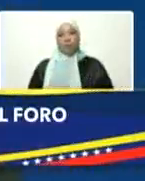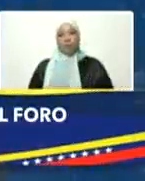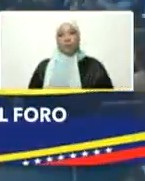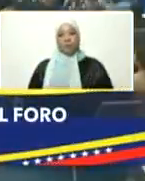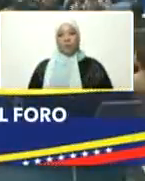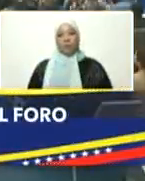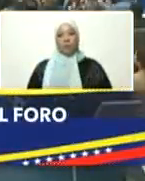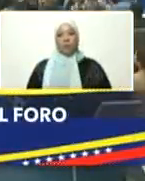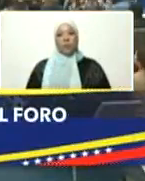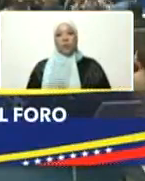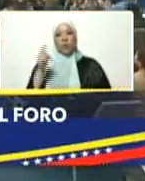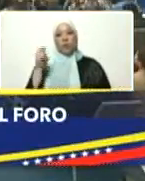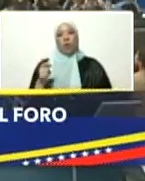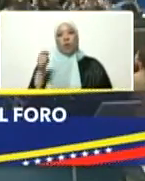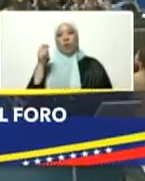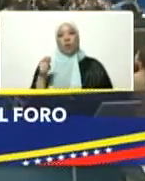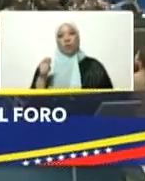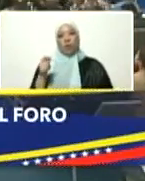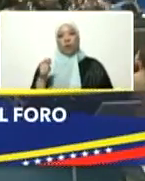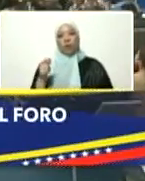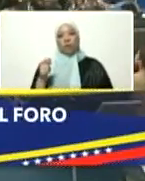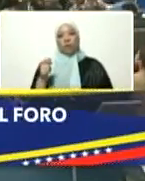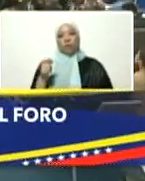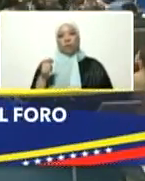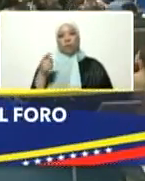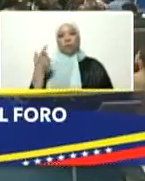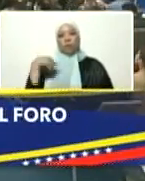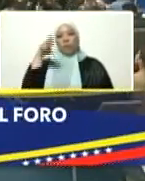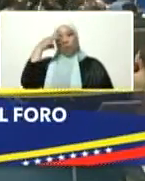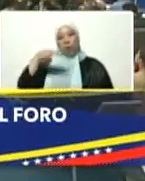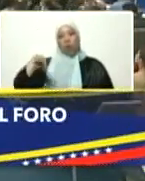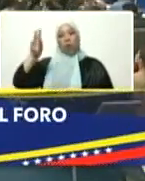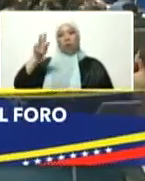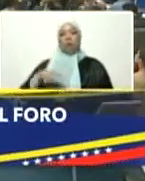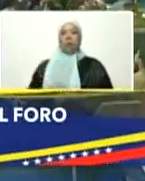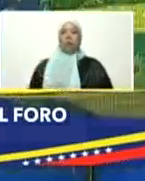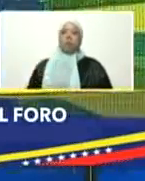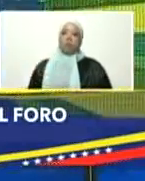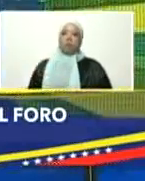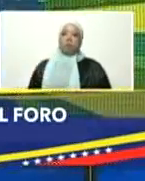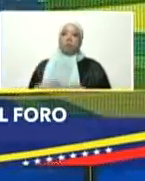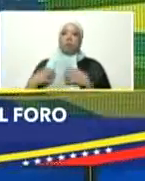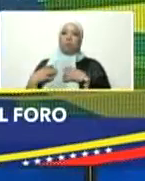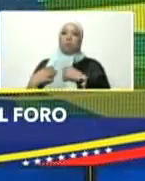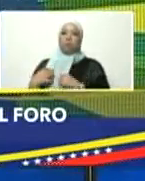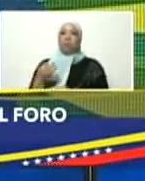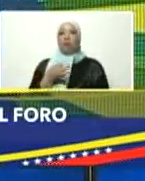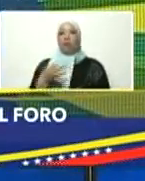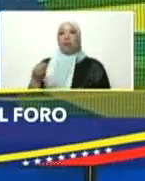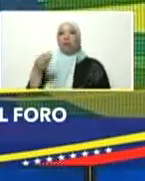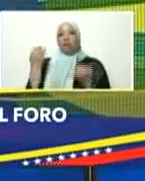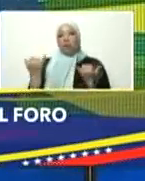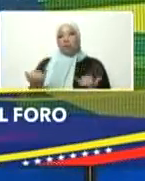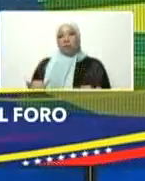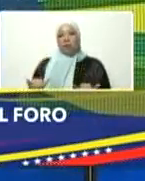Gracias al diputado Alberto Anaya de México. Bueno, excelente, de verdad.